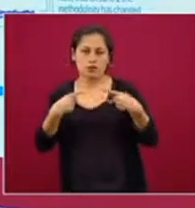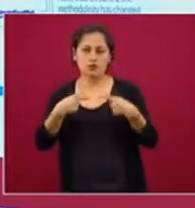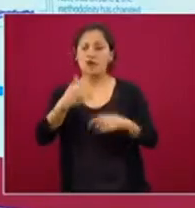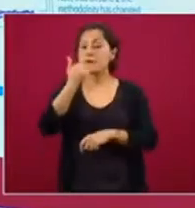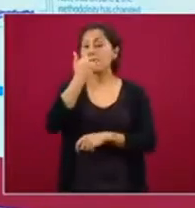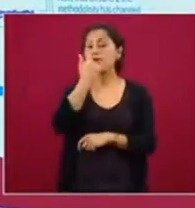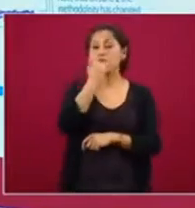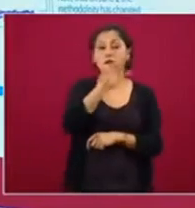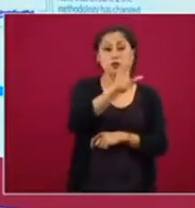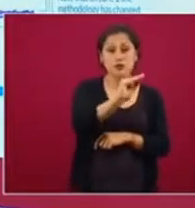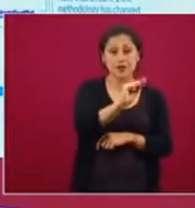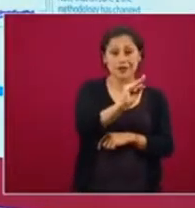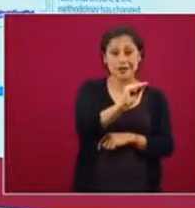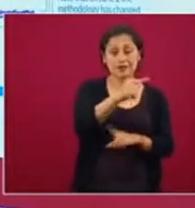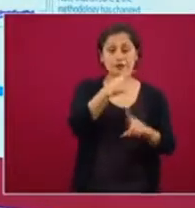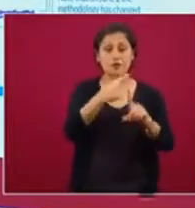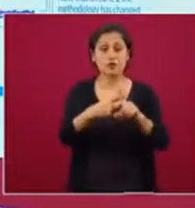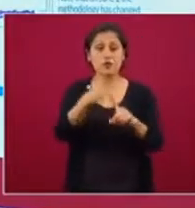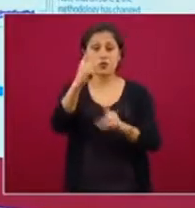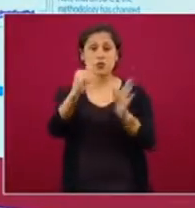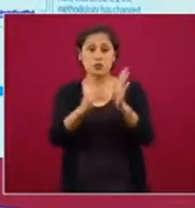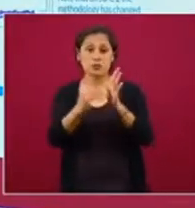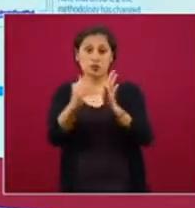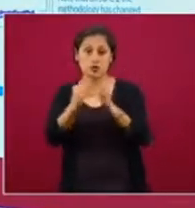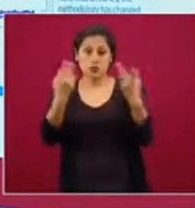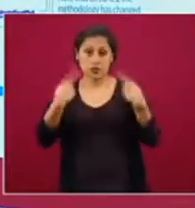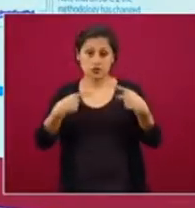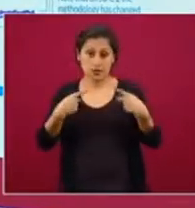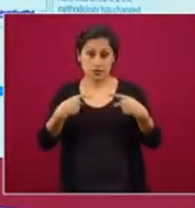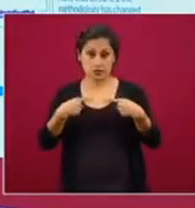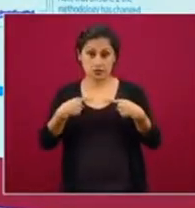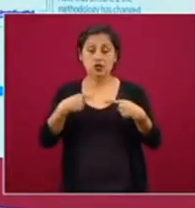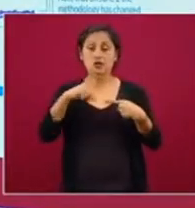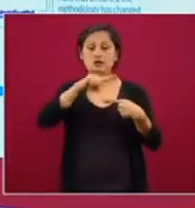90 por millón de habitantes, y luego empezó a bajar.